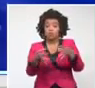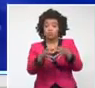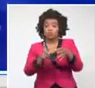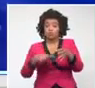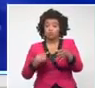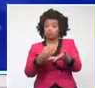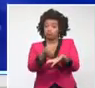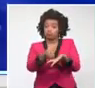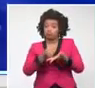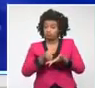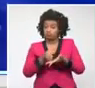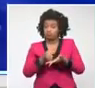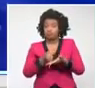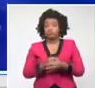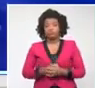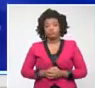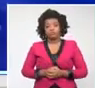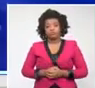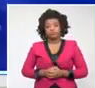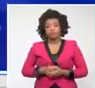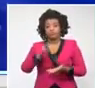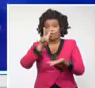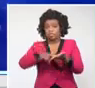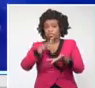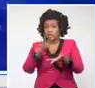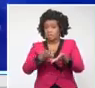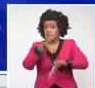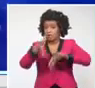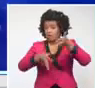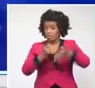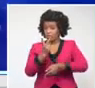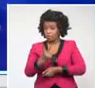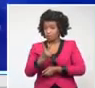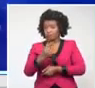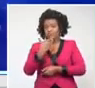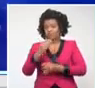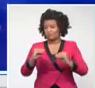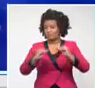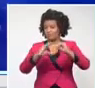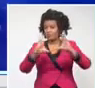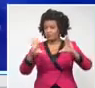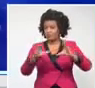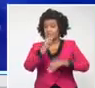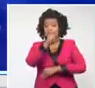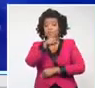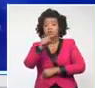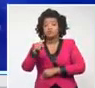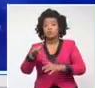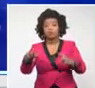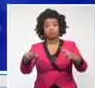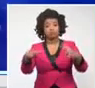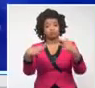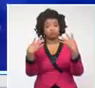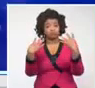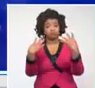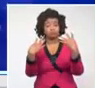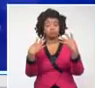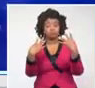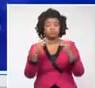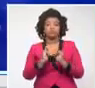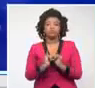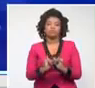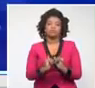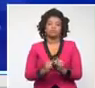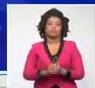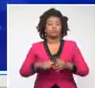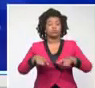acompaña, a las intérpretes de lenguas de señas y a todas las personas que siguen y, como siempre digo,